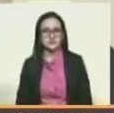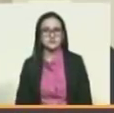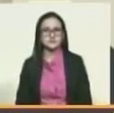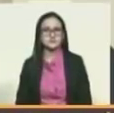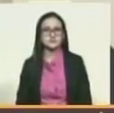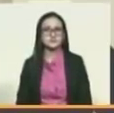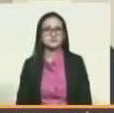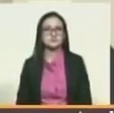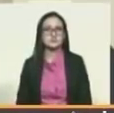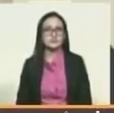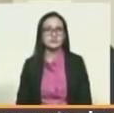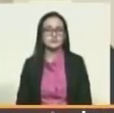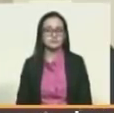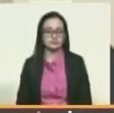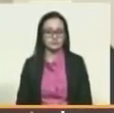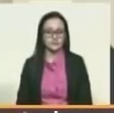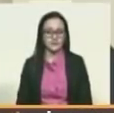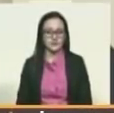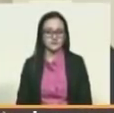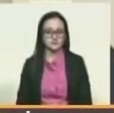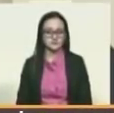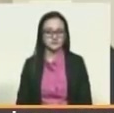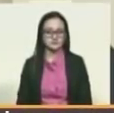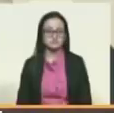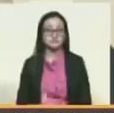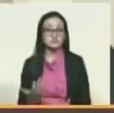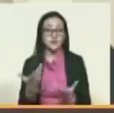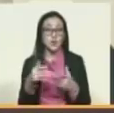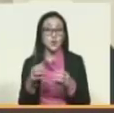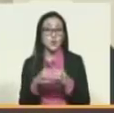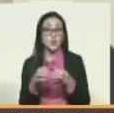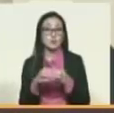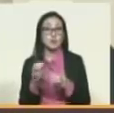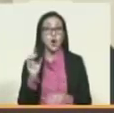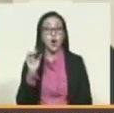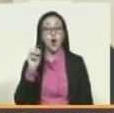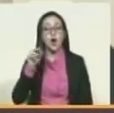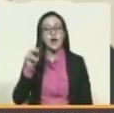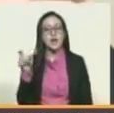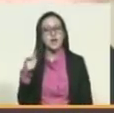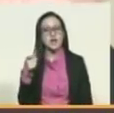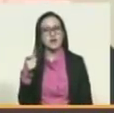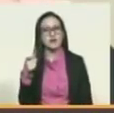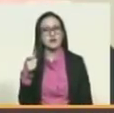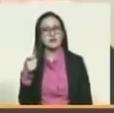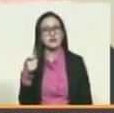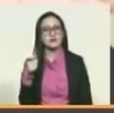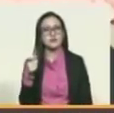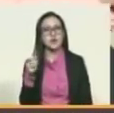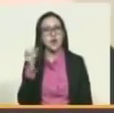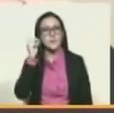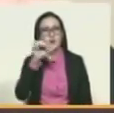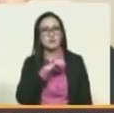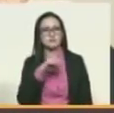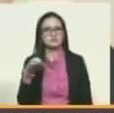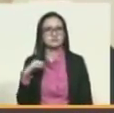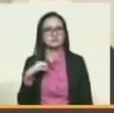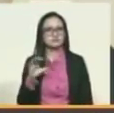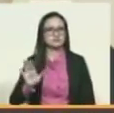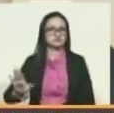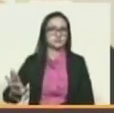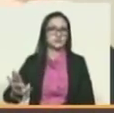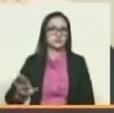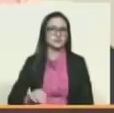ese sentido, que esta ONG, porque esto es una ONG, que diga, esta es una opinión particular de una ONG,